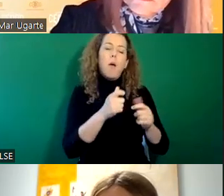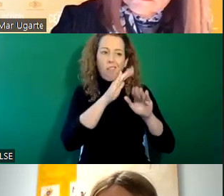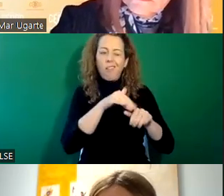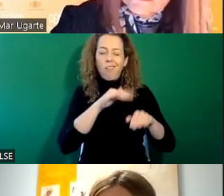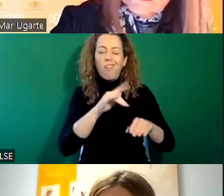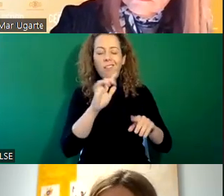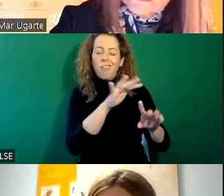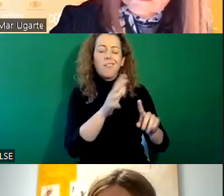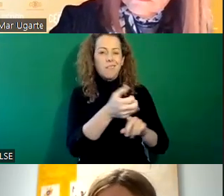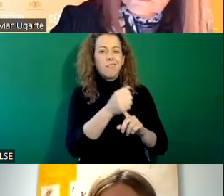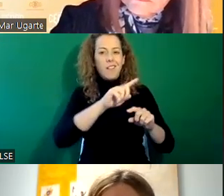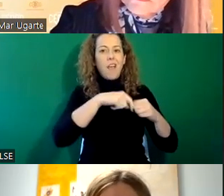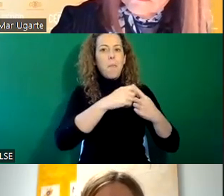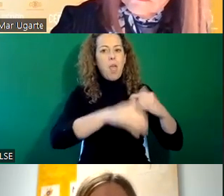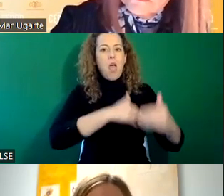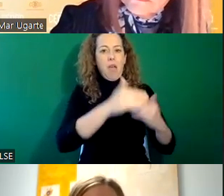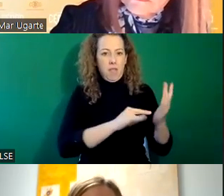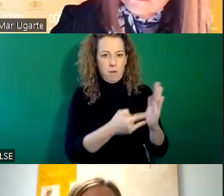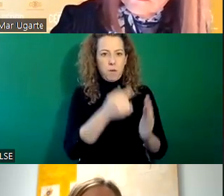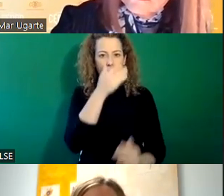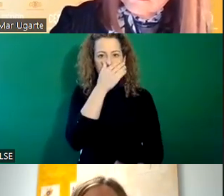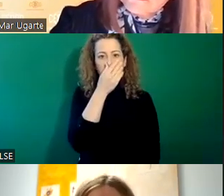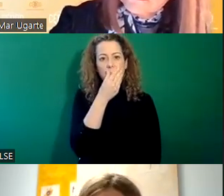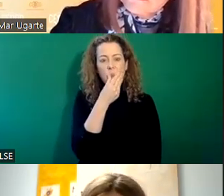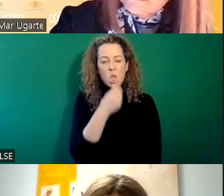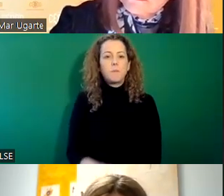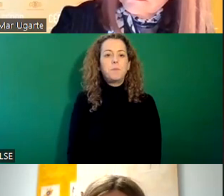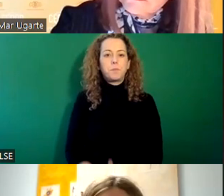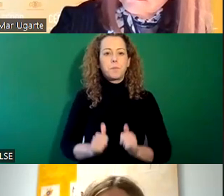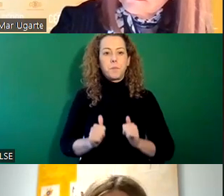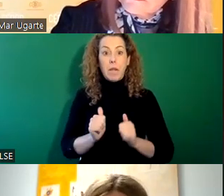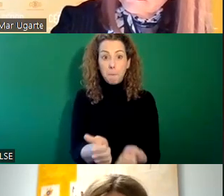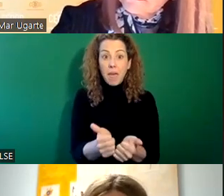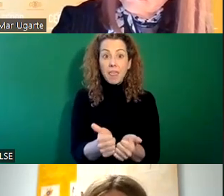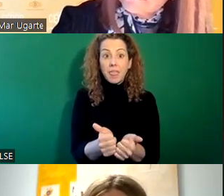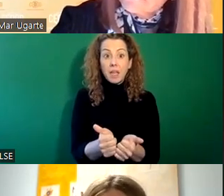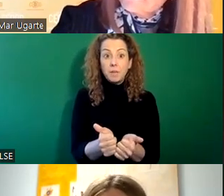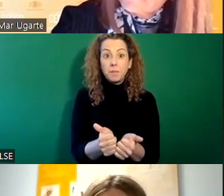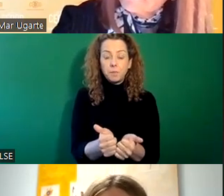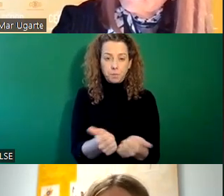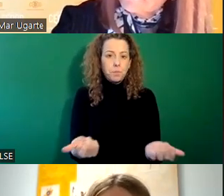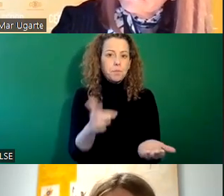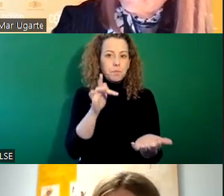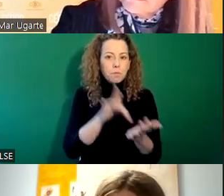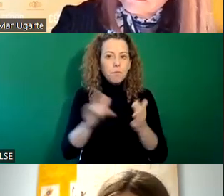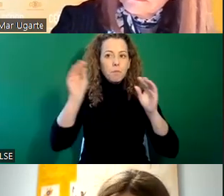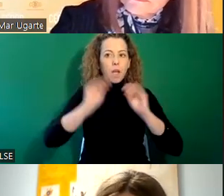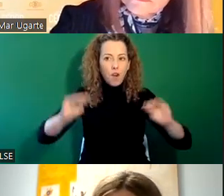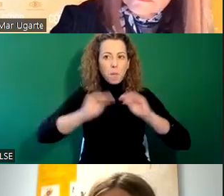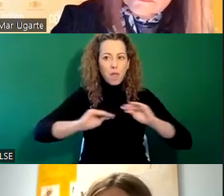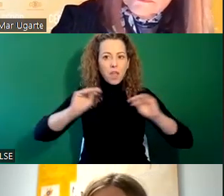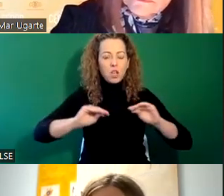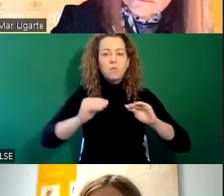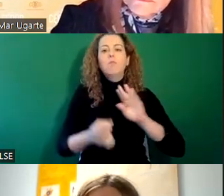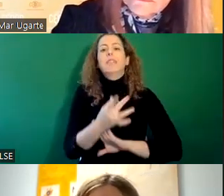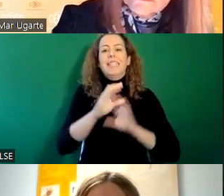ganando y avanzando en el proyecto. Comenzamos la acción aparte de con esta formación,